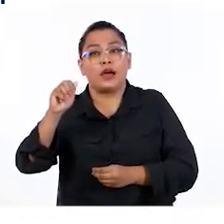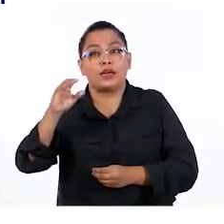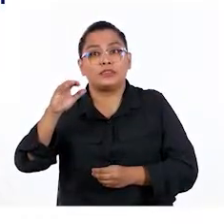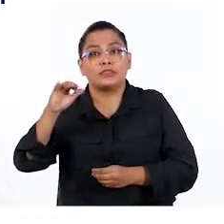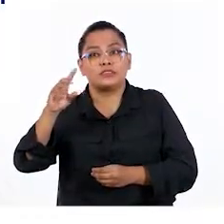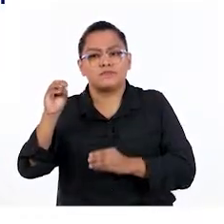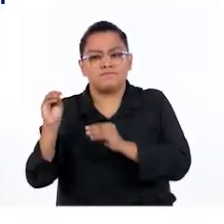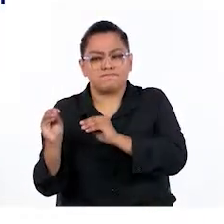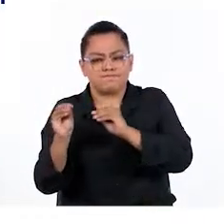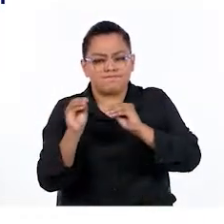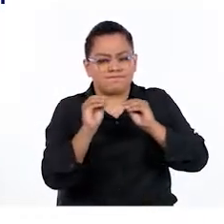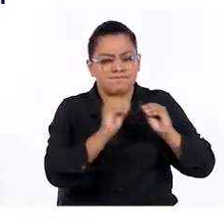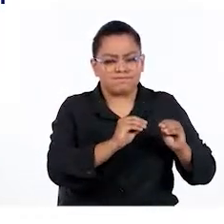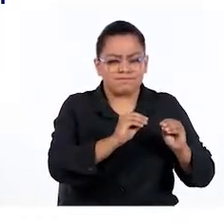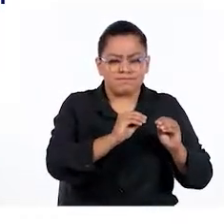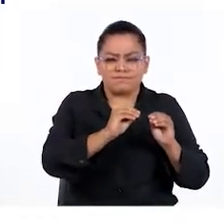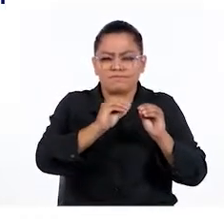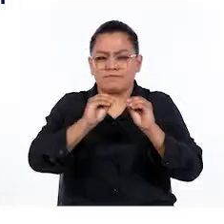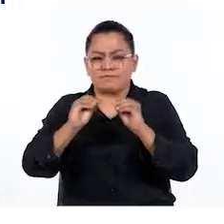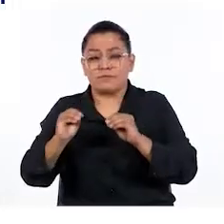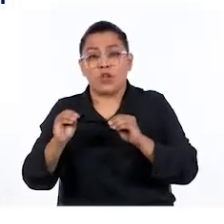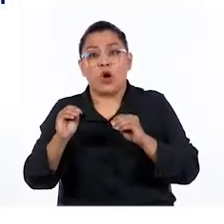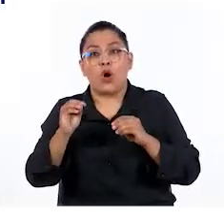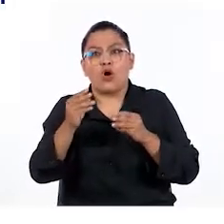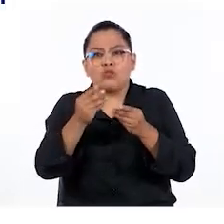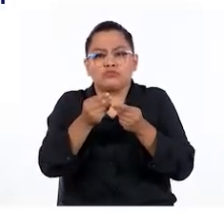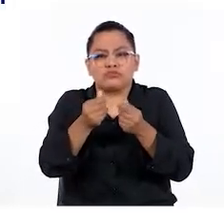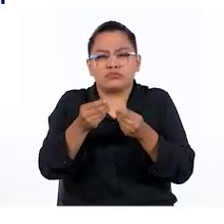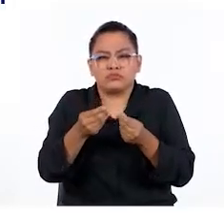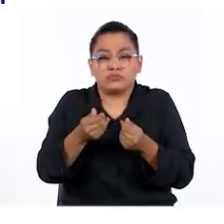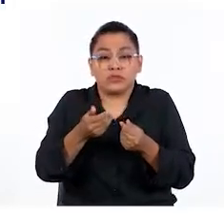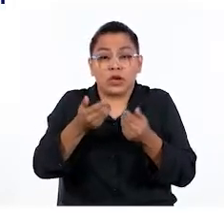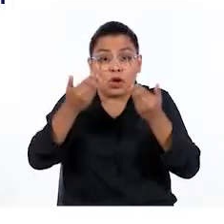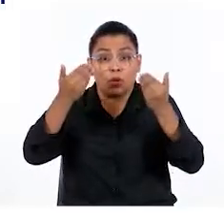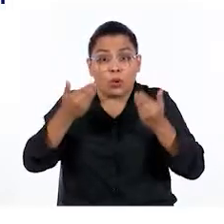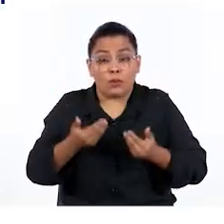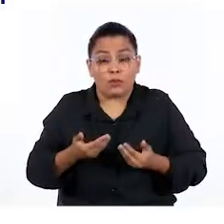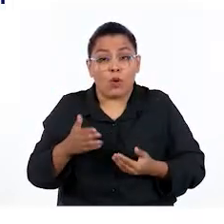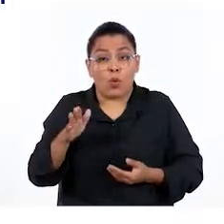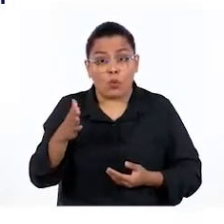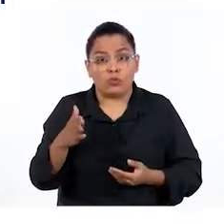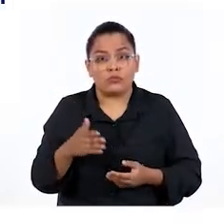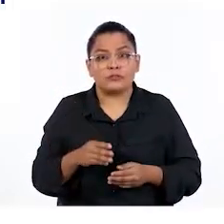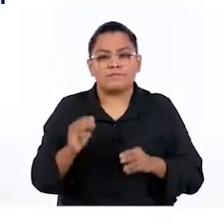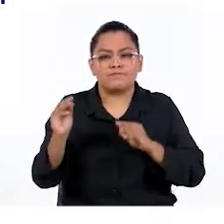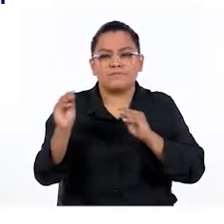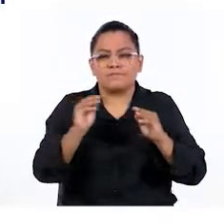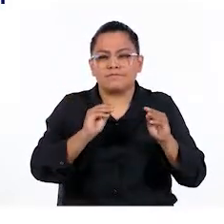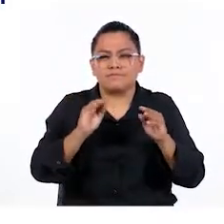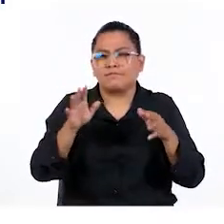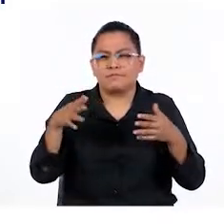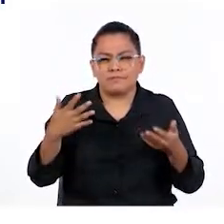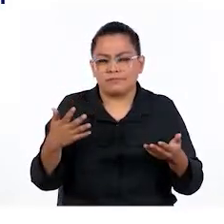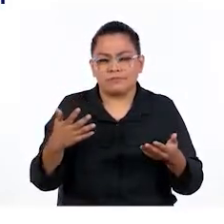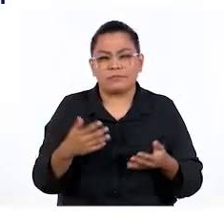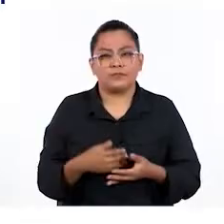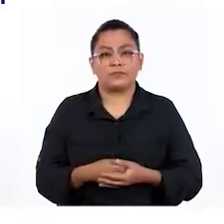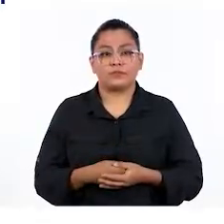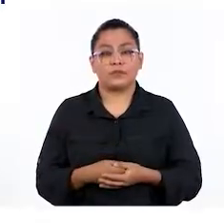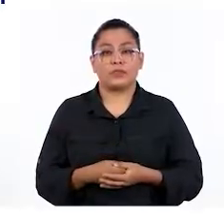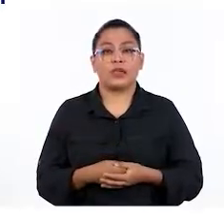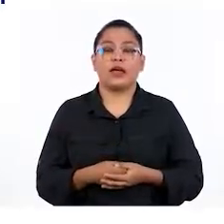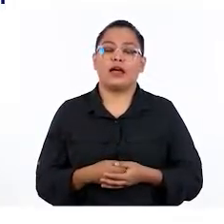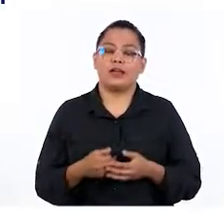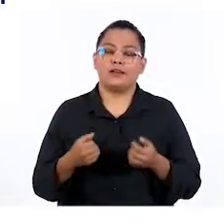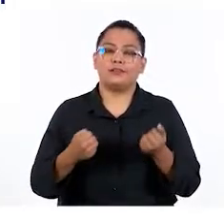de la membrana, o mover algunas sustancias que utilizamos. Ese movimiento ocurre principalmente